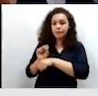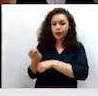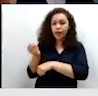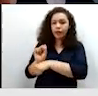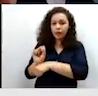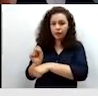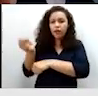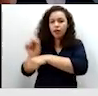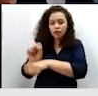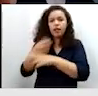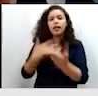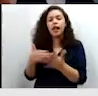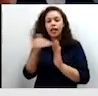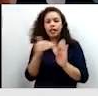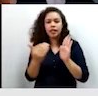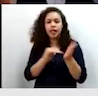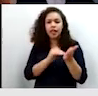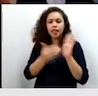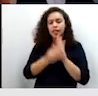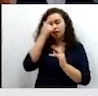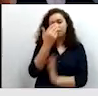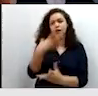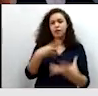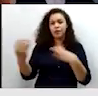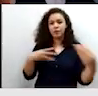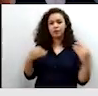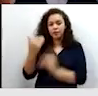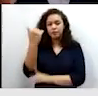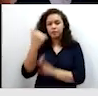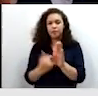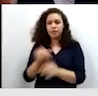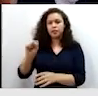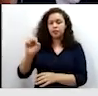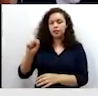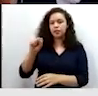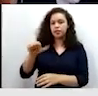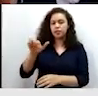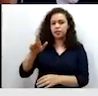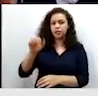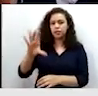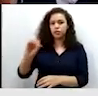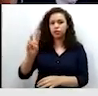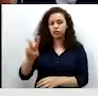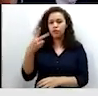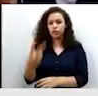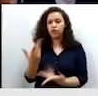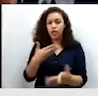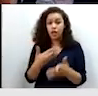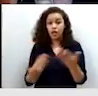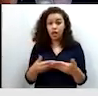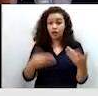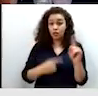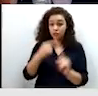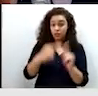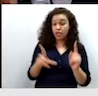las estrategias de mitigación para evitar los contagios por virus SARS-CoV-2. Algo que es importante ahorita, tenemos una variante Delta que ya está aquí en la